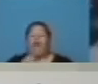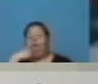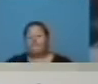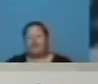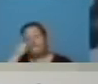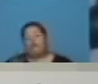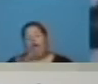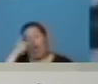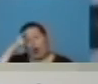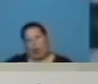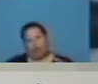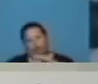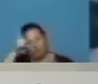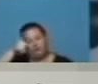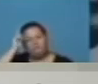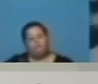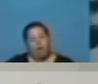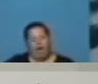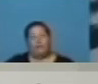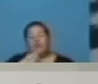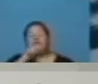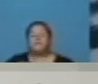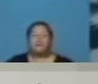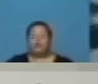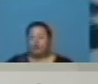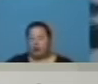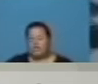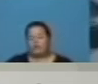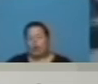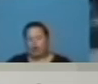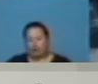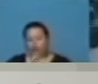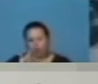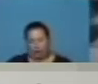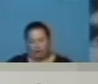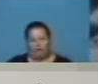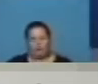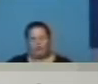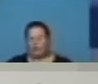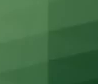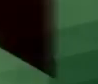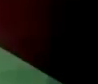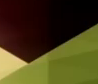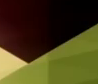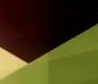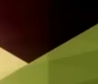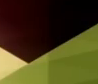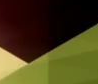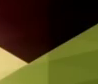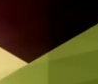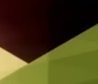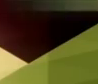Corte Suprema de Justicia de la Nación, que es la que va a terminar dirimiendo esta situación en la que nos encontramos, que es un papelón.